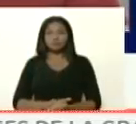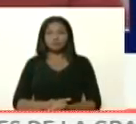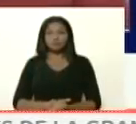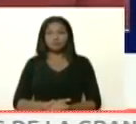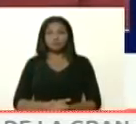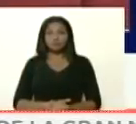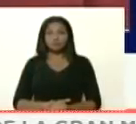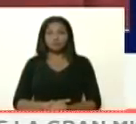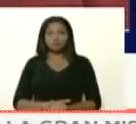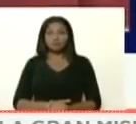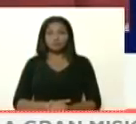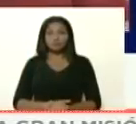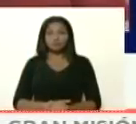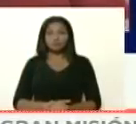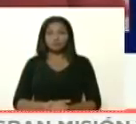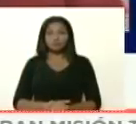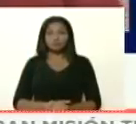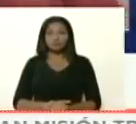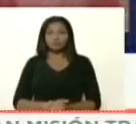próceres.